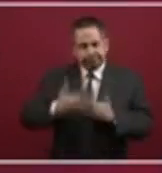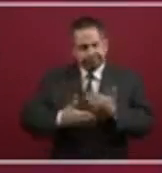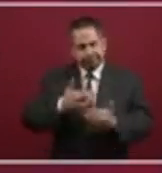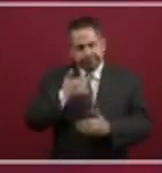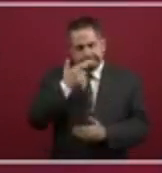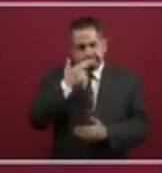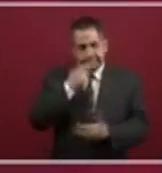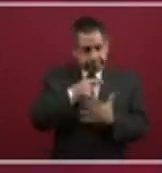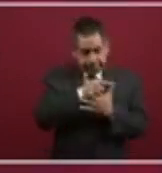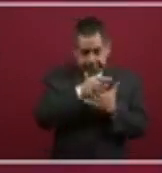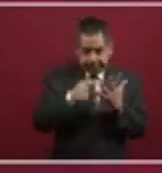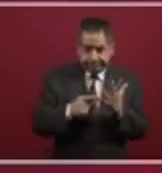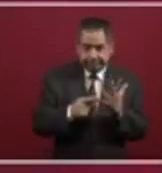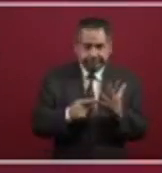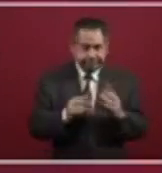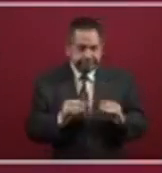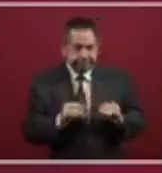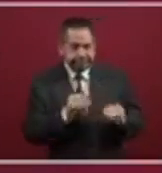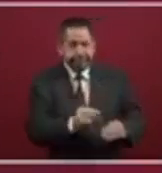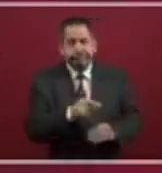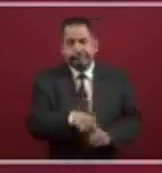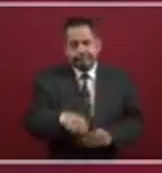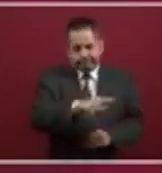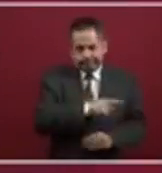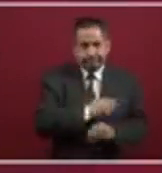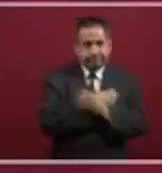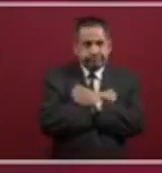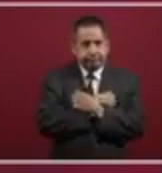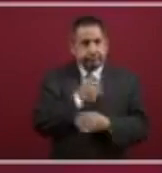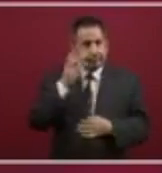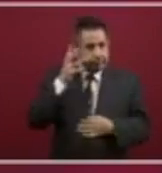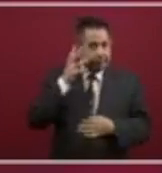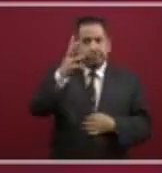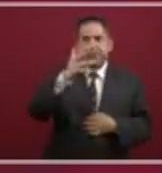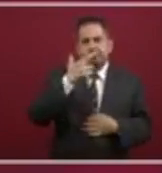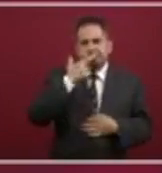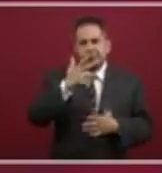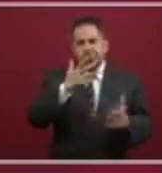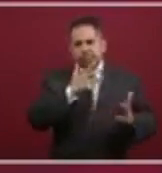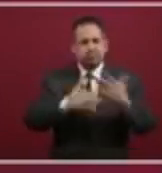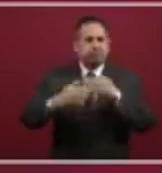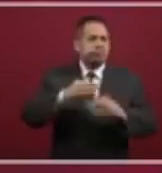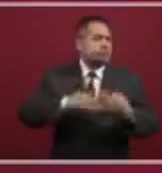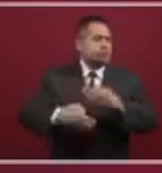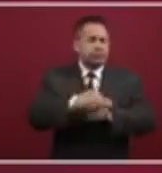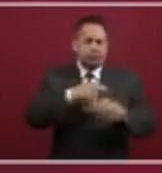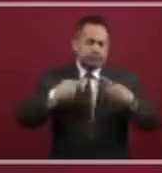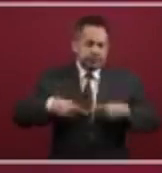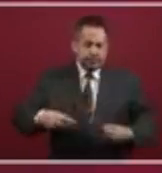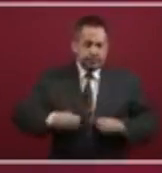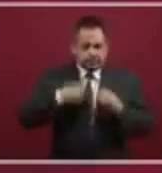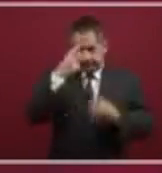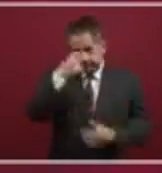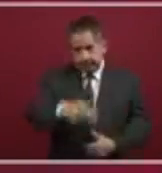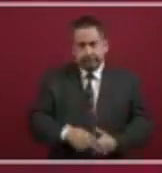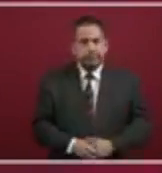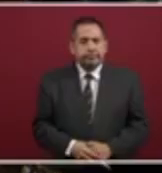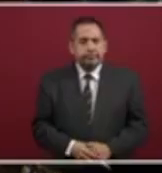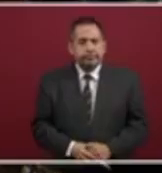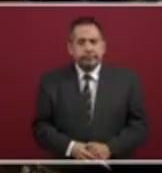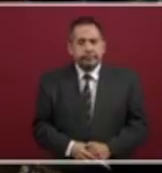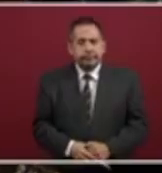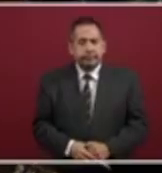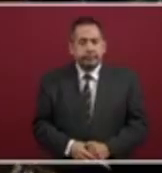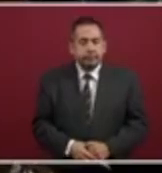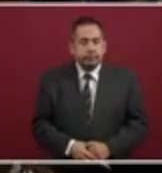como valores que son el eje para una mejor vida de todos los mexicanos. La